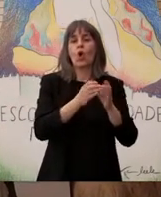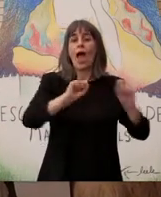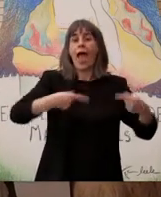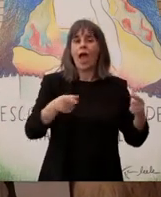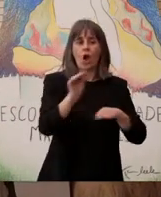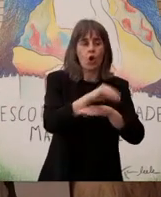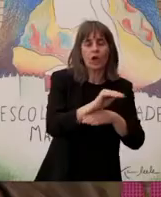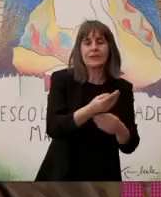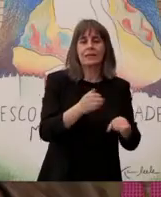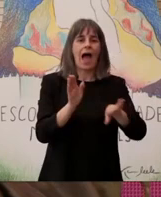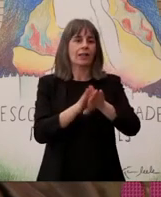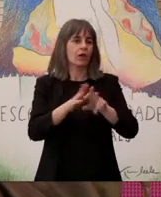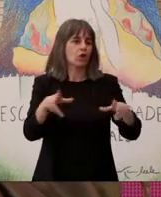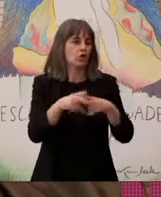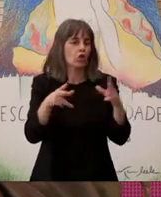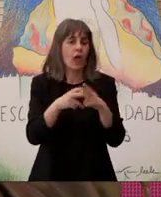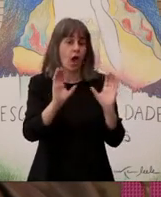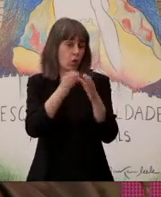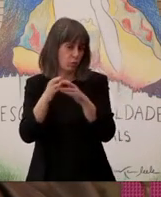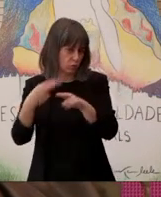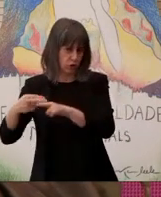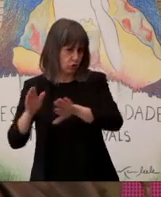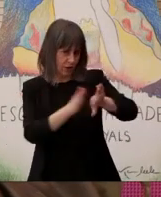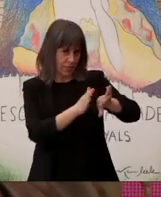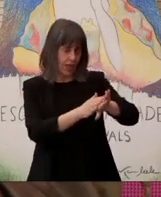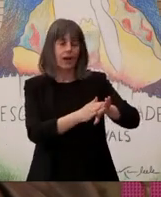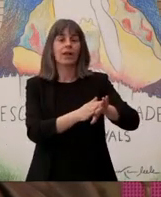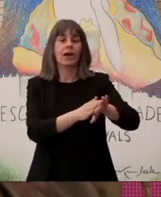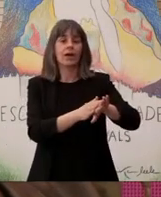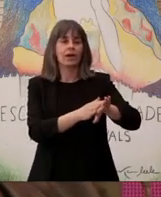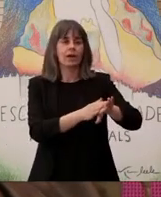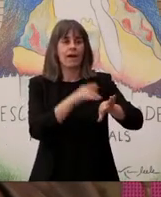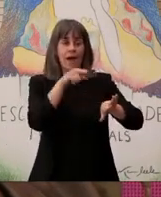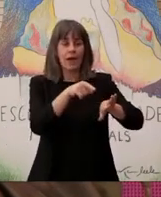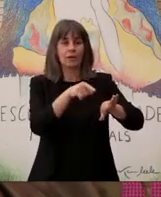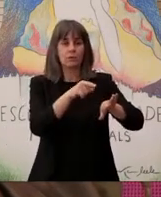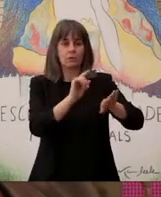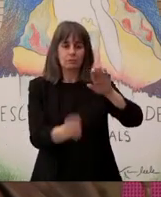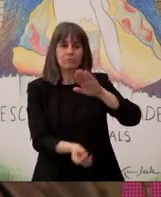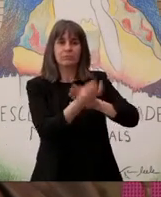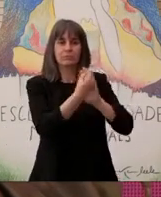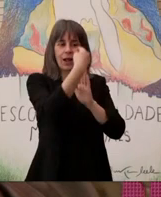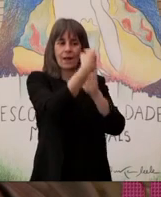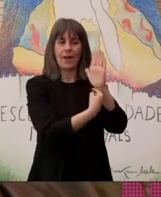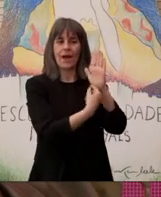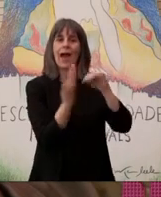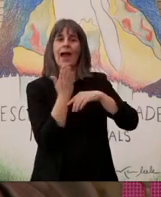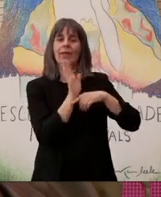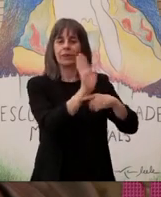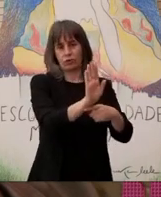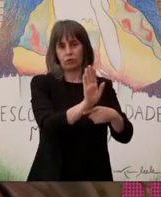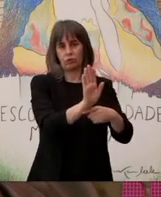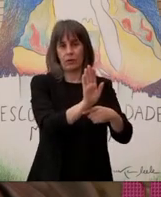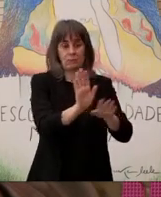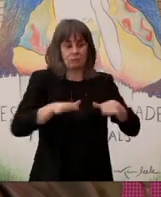de diferentes partidos políticos de asquerda y una candidatura que llegamos a llegamos de un día para